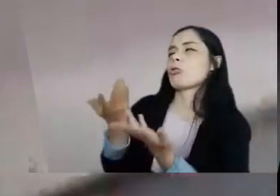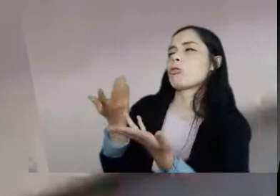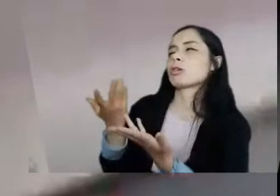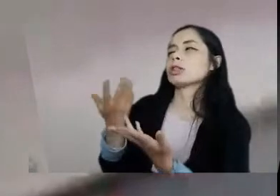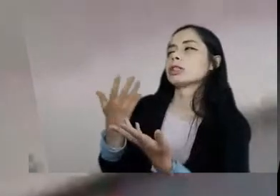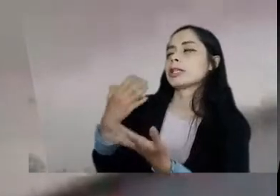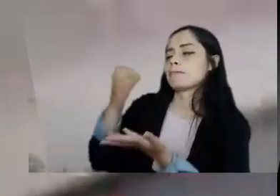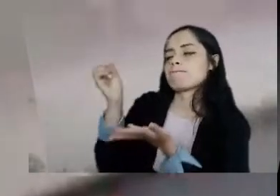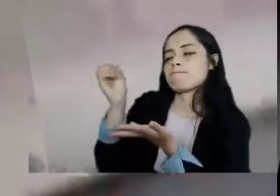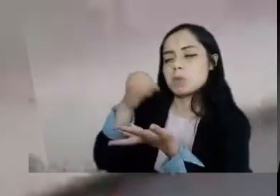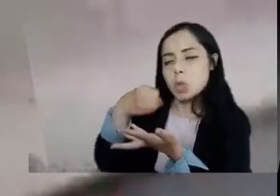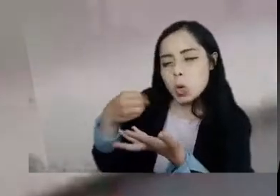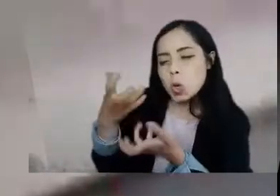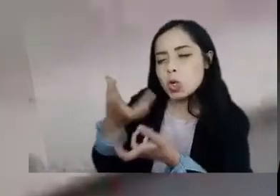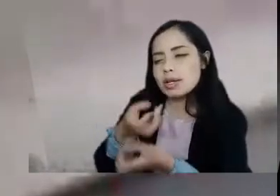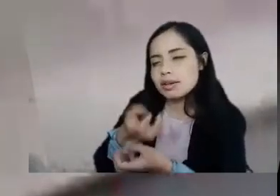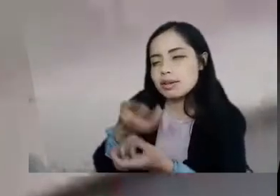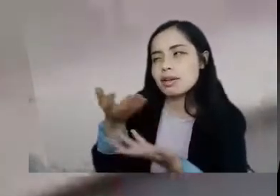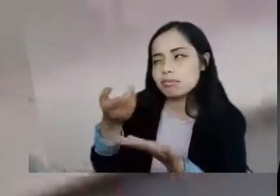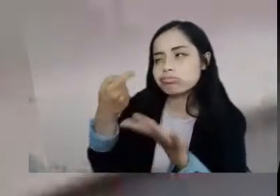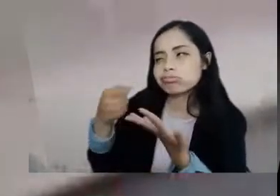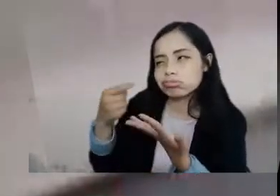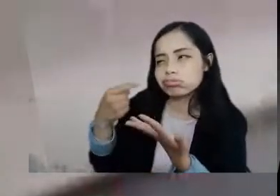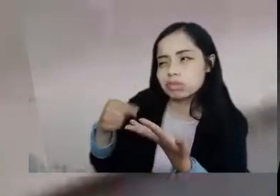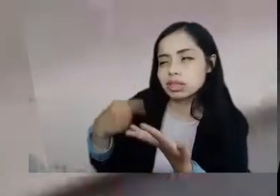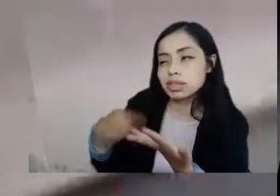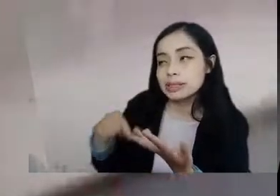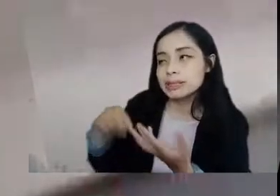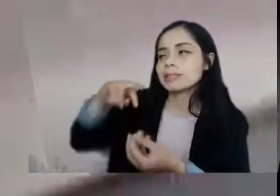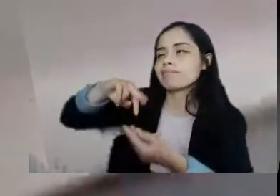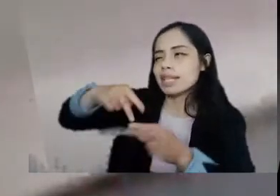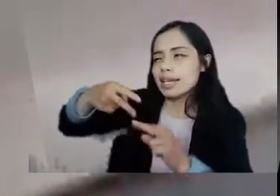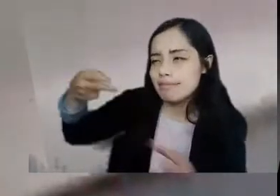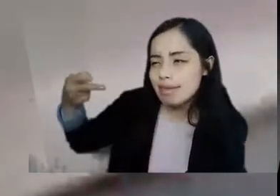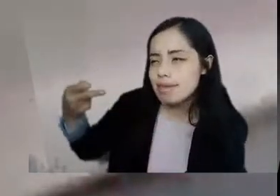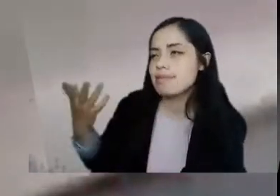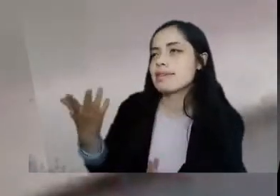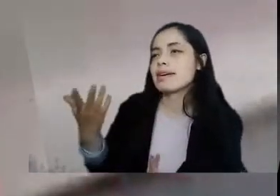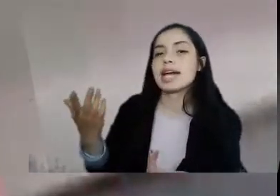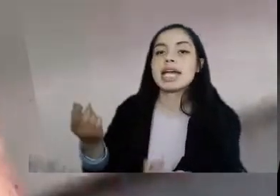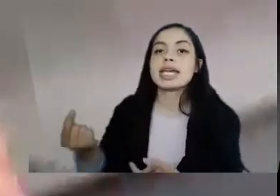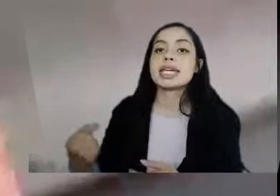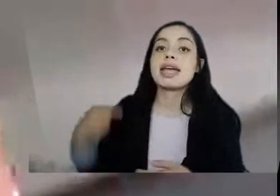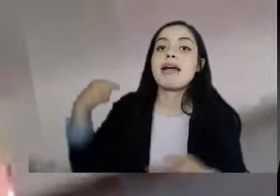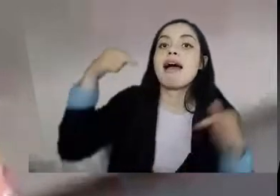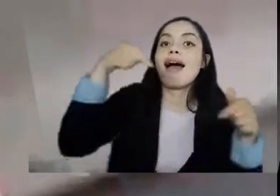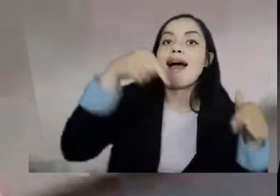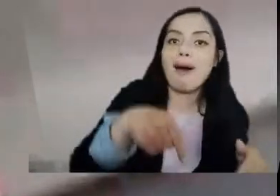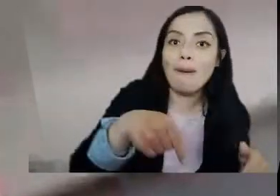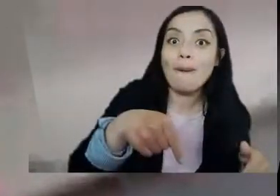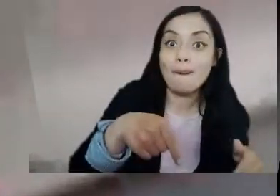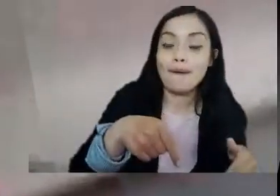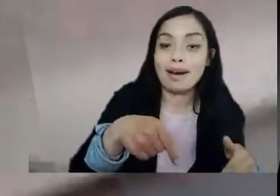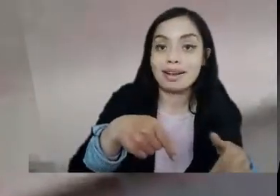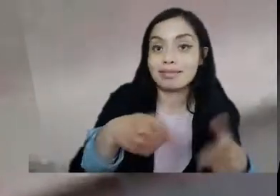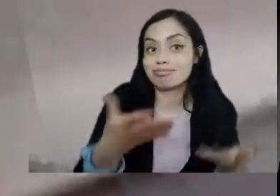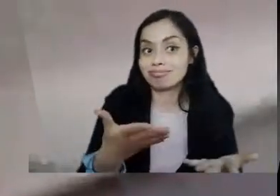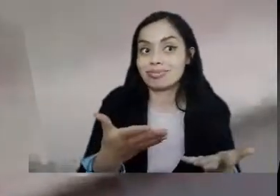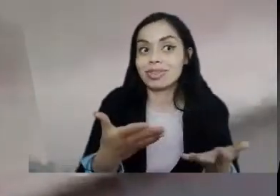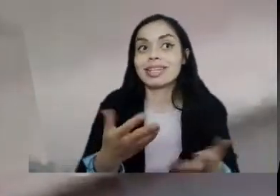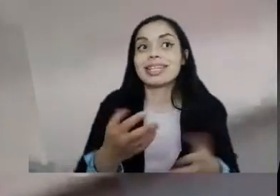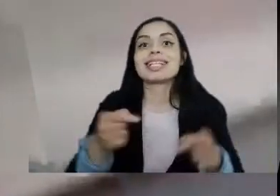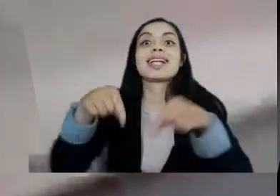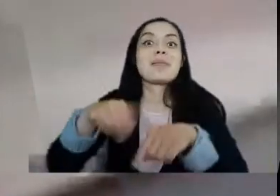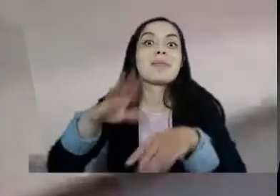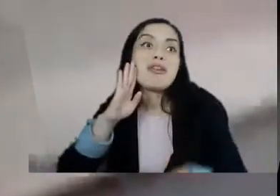aves, cambios invisibles y cambios genéticos, y tratar de proyectar esos cambios a lo que puede suceder en el futuro. Y